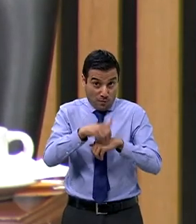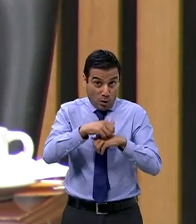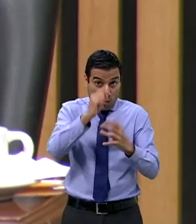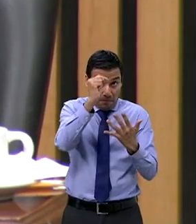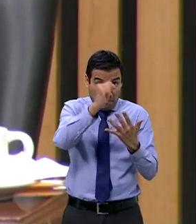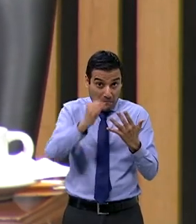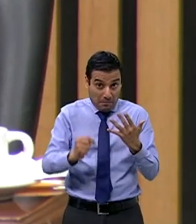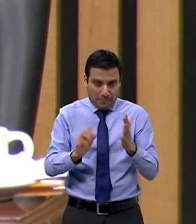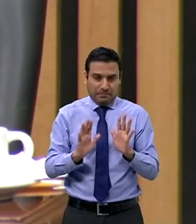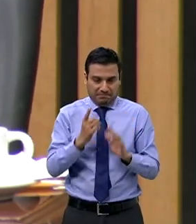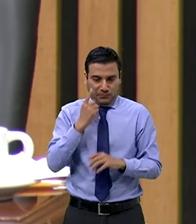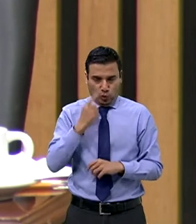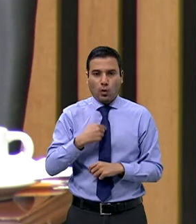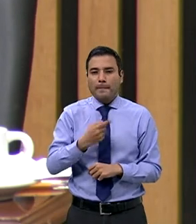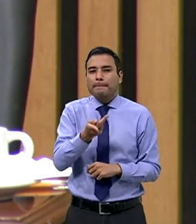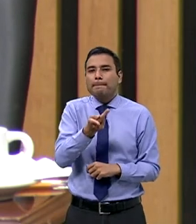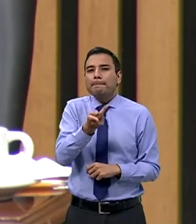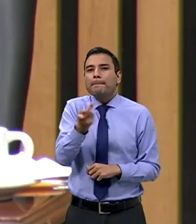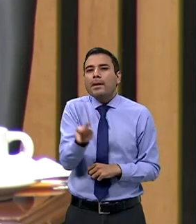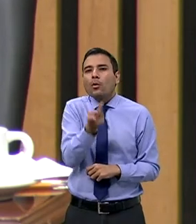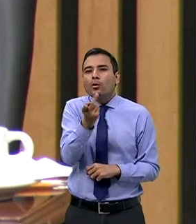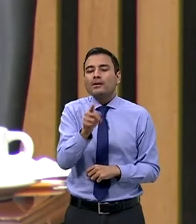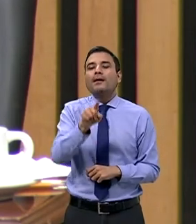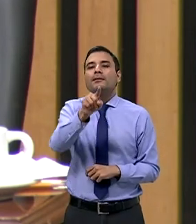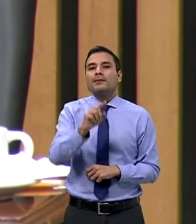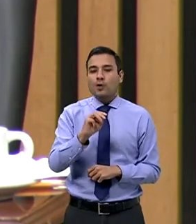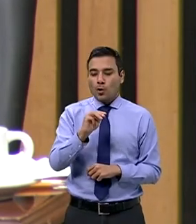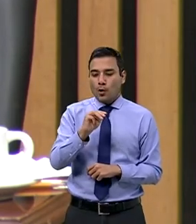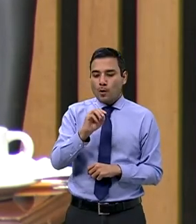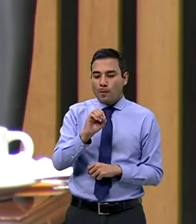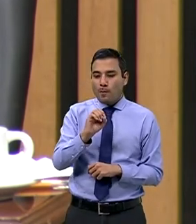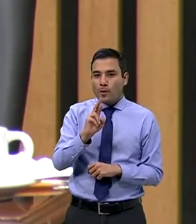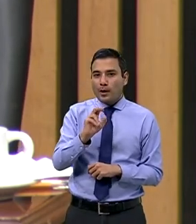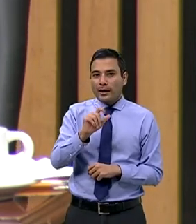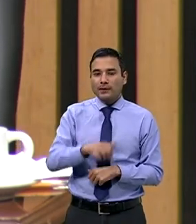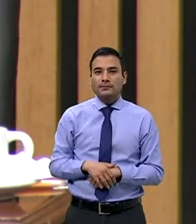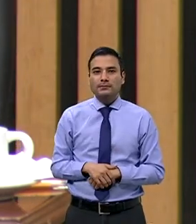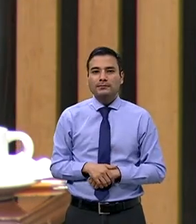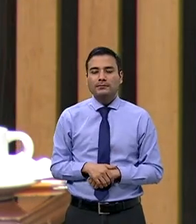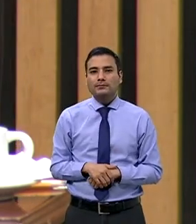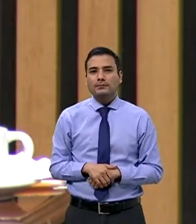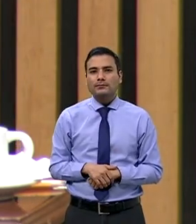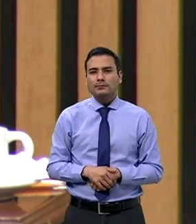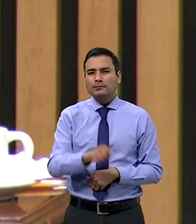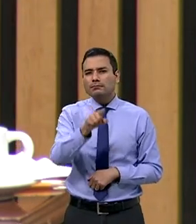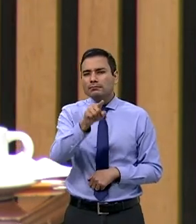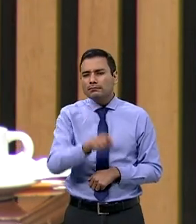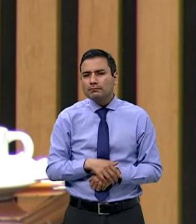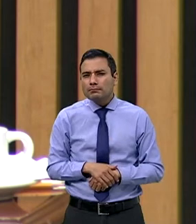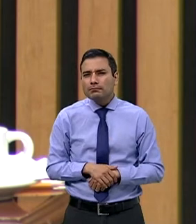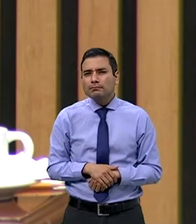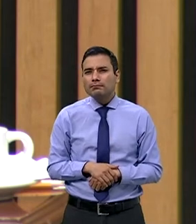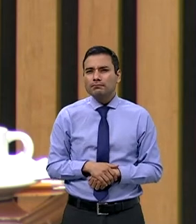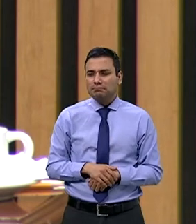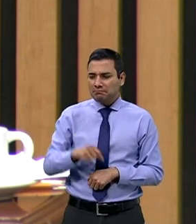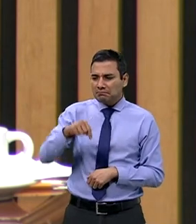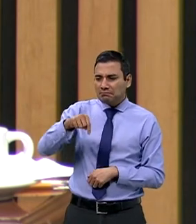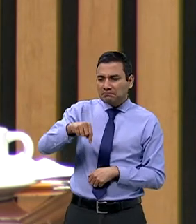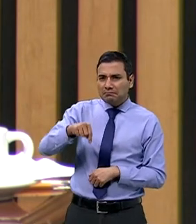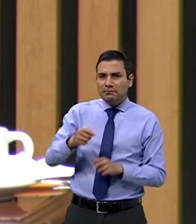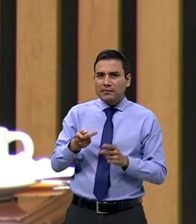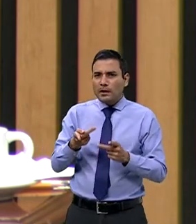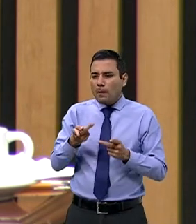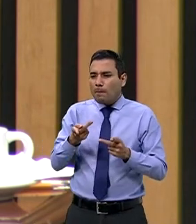preguntaría a morena en cuántos votos disminuyó en esta elección